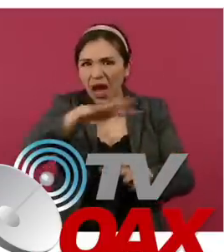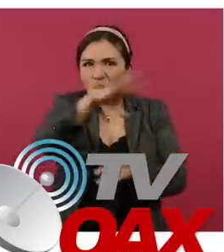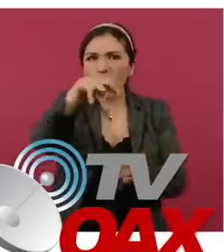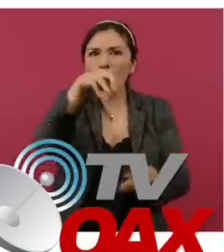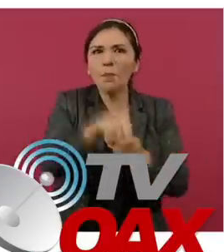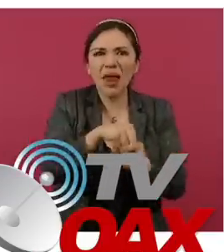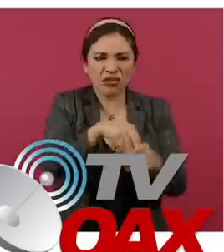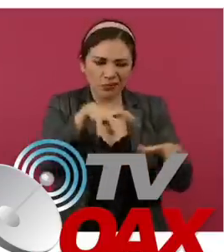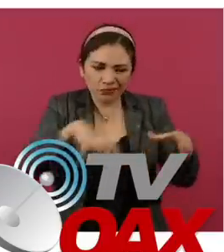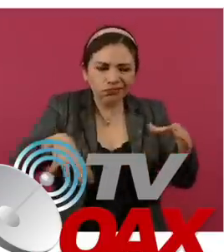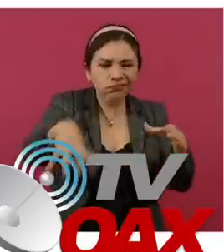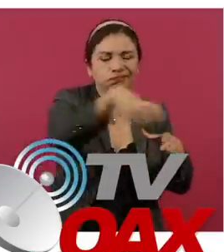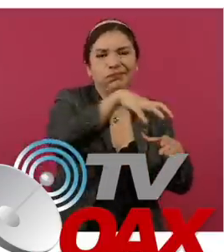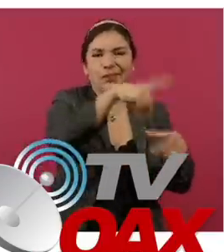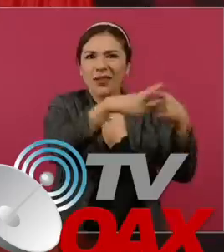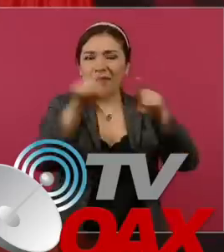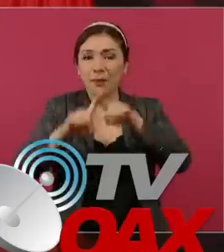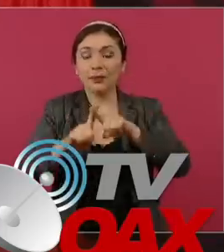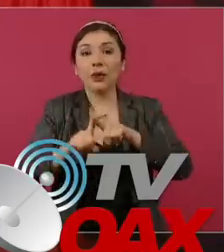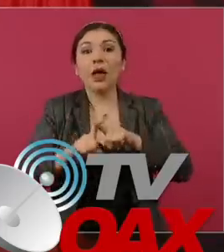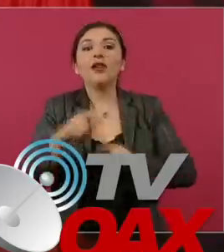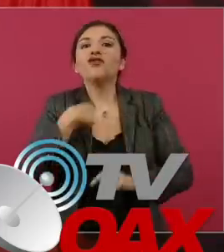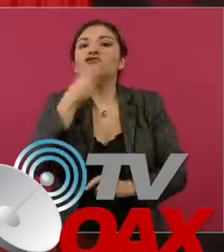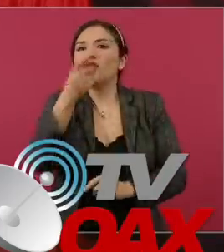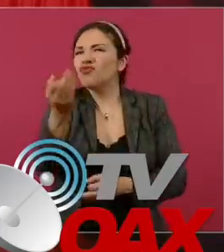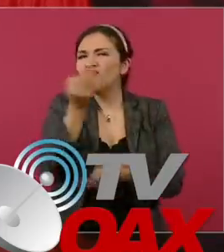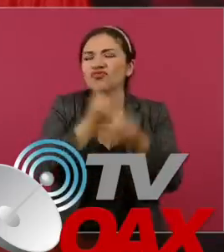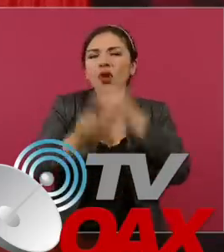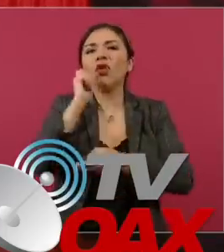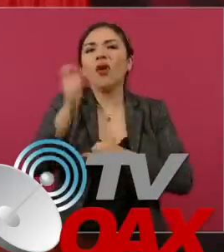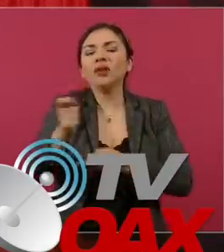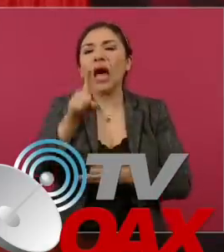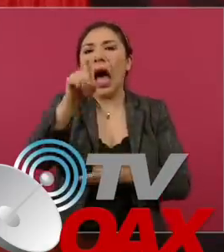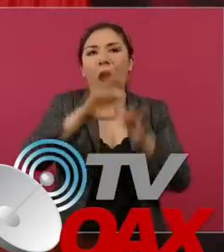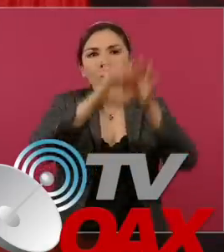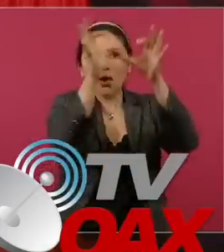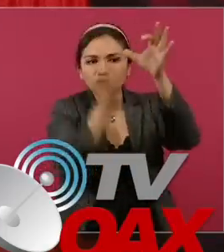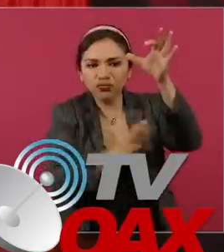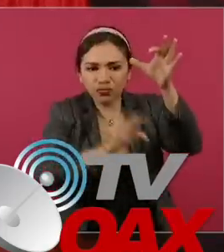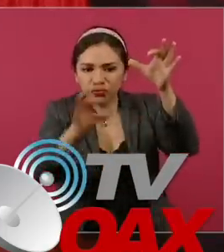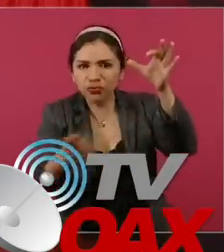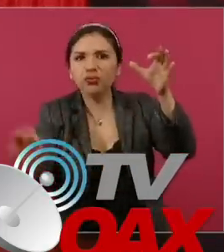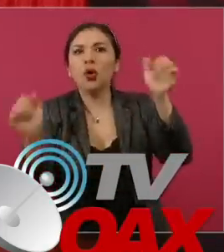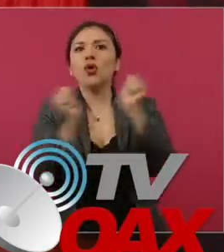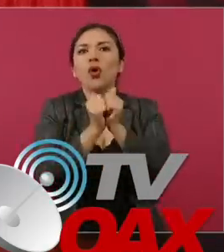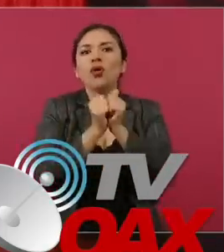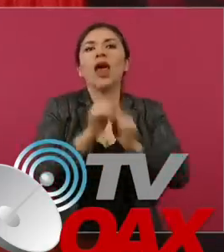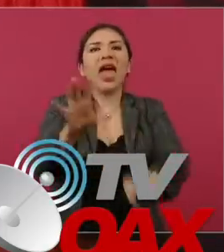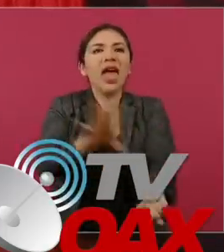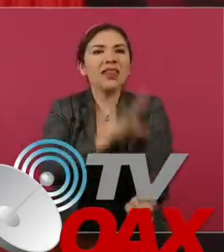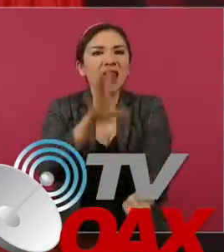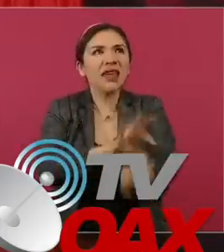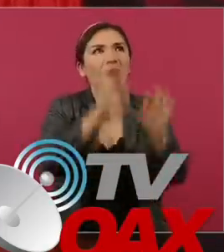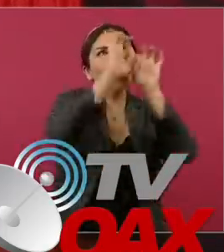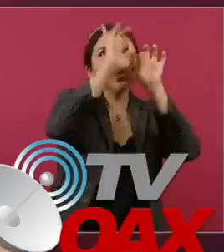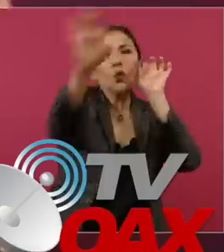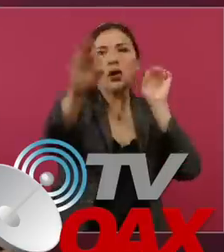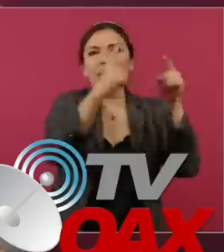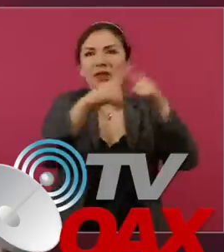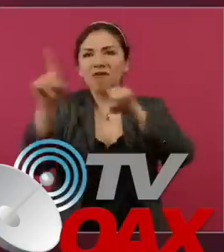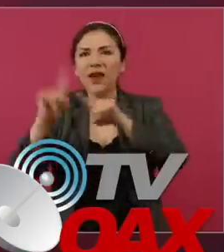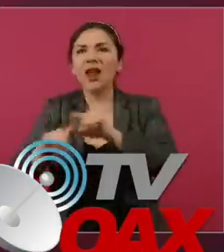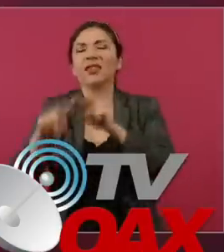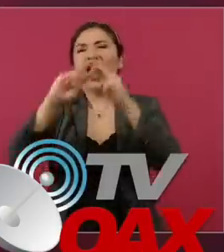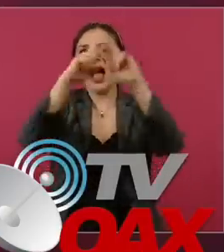de absolutamente todo. Cuando hablamos de todo, hablamos desde los ductos que llevan agua, que llevan energía, toda la parte